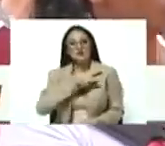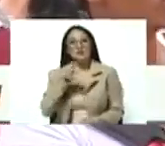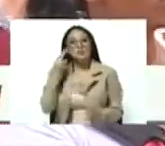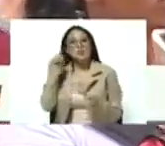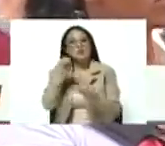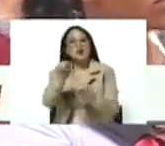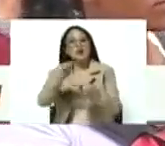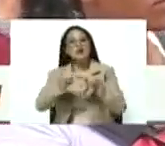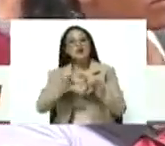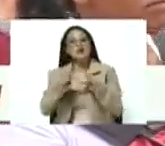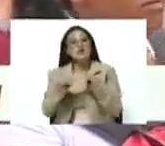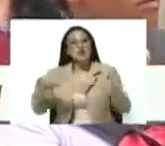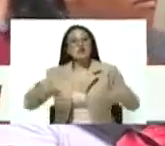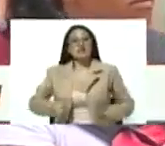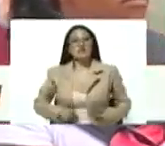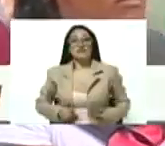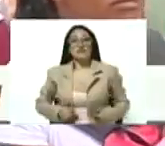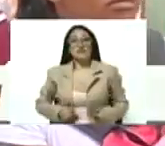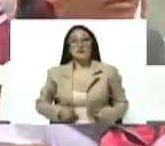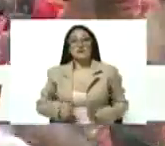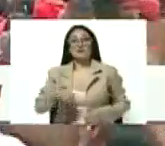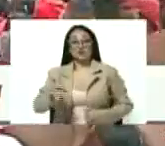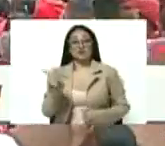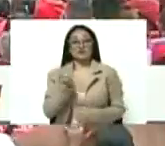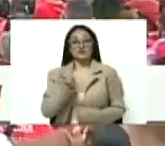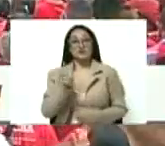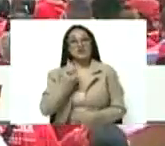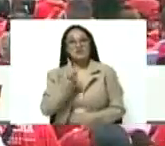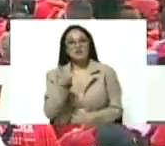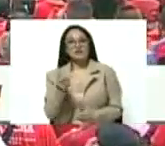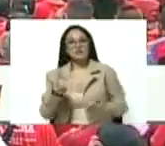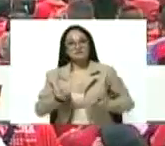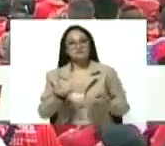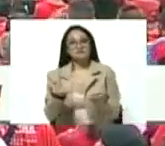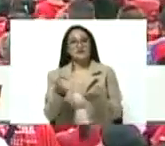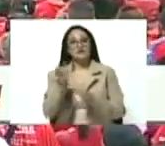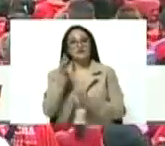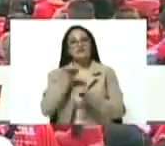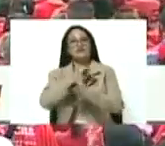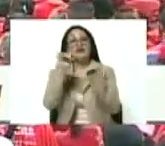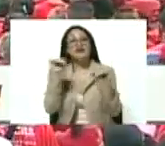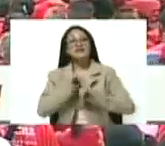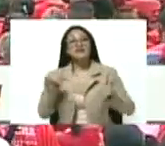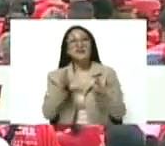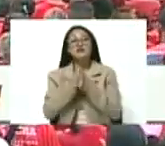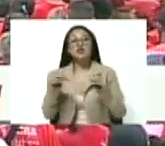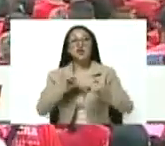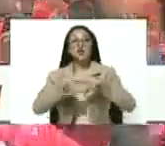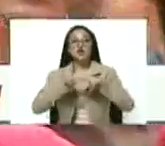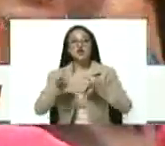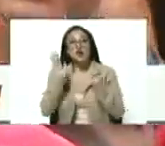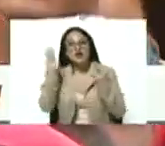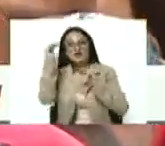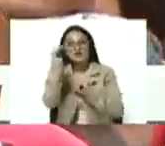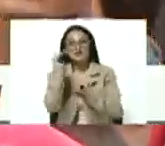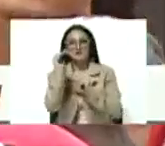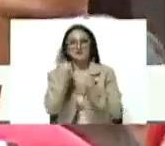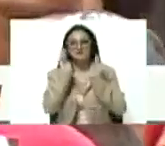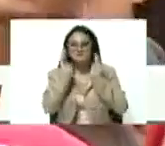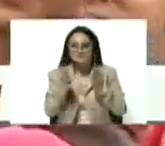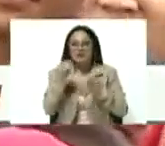niños. Todo el esfuerzo que se pueda hacer en este país tiene que ser en función de la felicidad de nuestros niños, de la atención